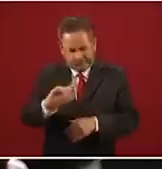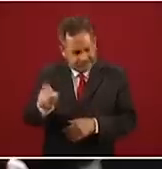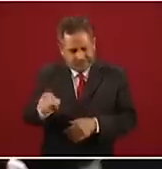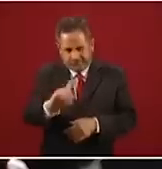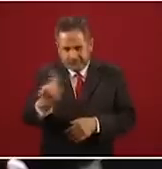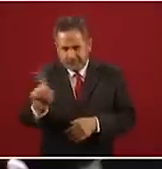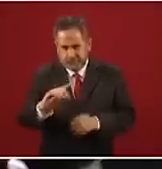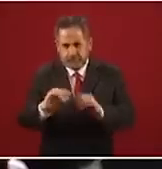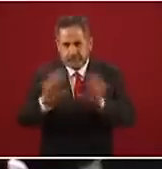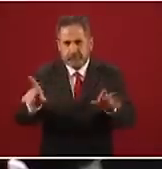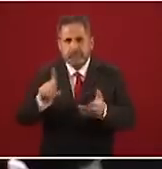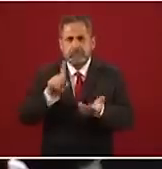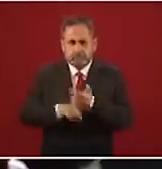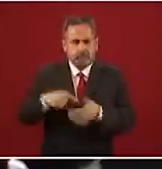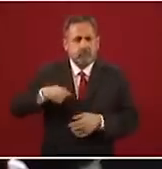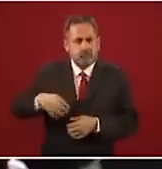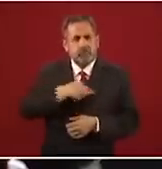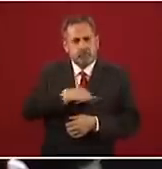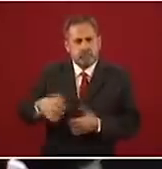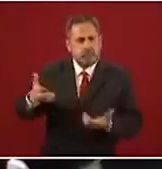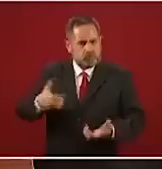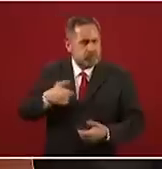No, claro que hay facultades